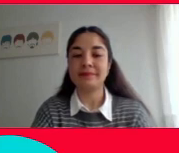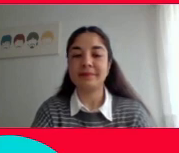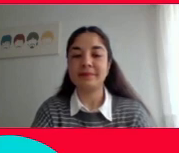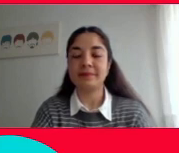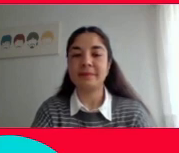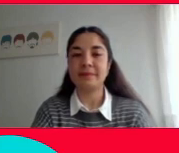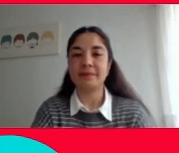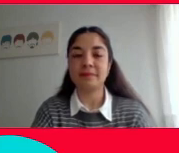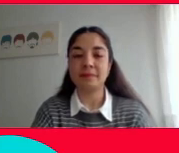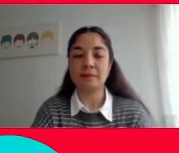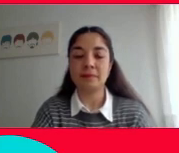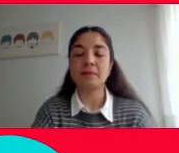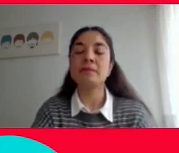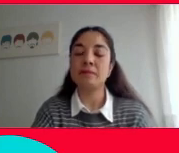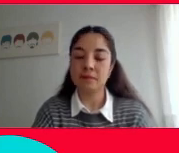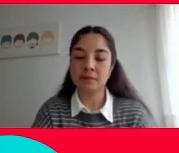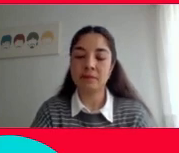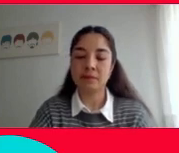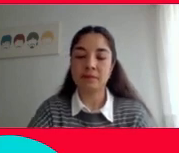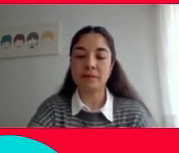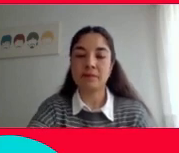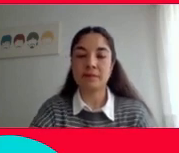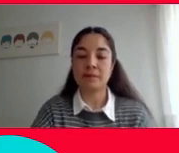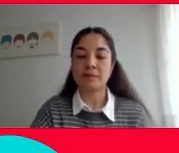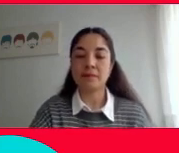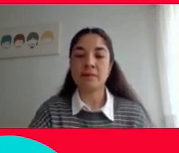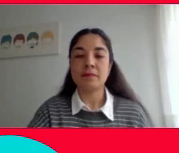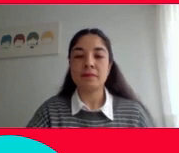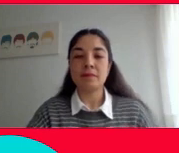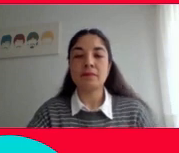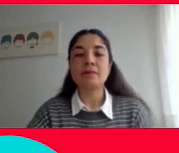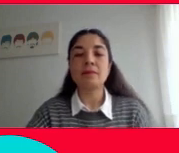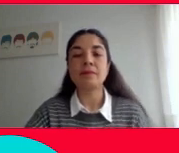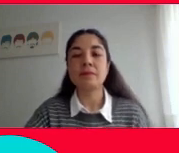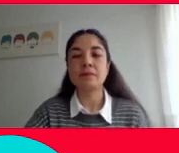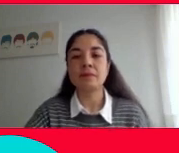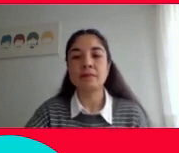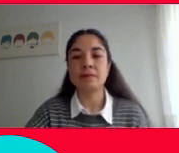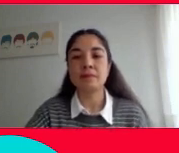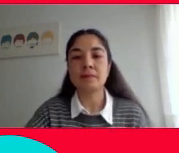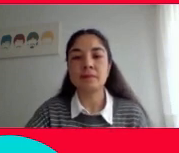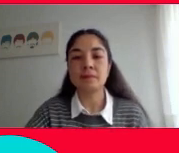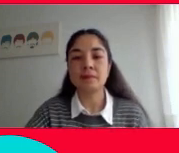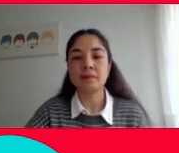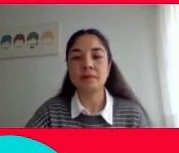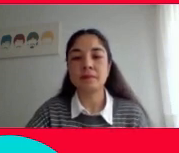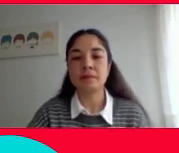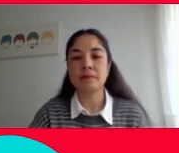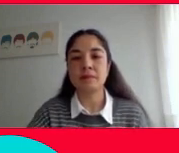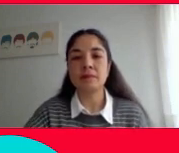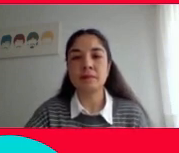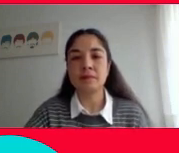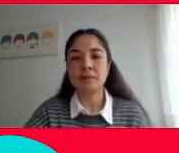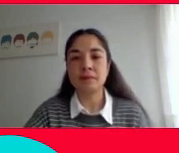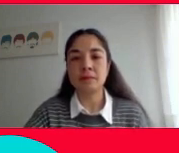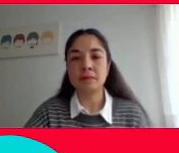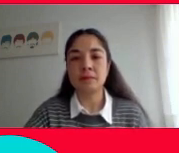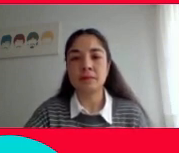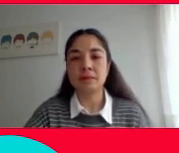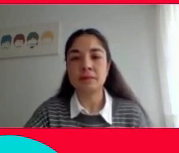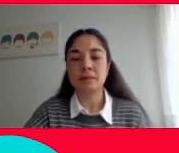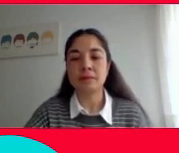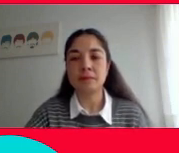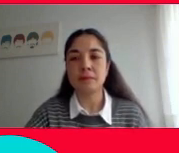empezaron a aparecer los brotes causados por la variante Delta, ¿cierto? Donde dos tercios de las